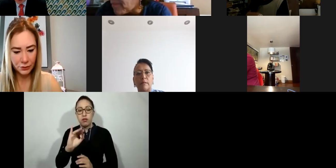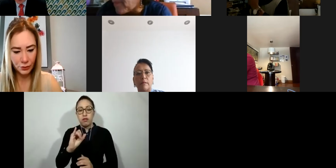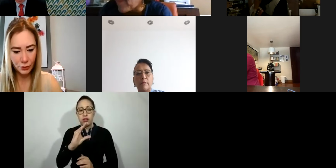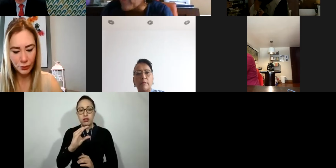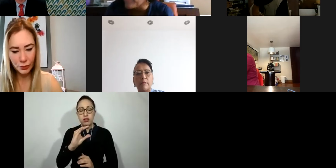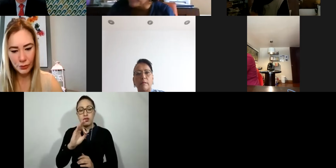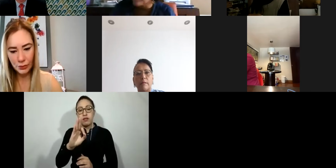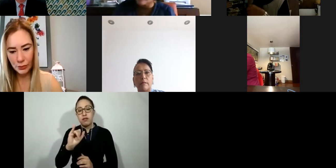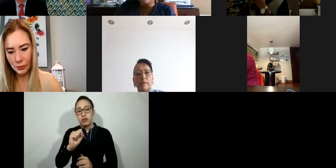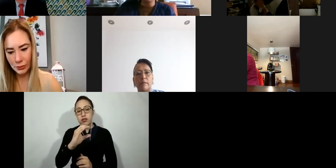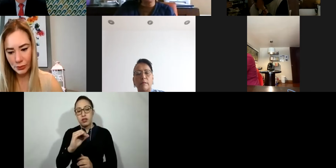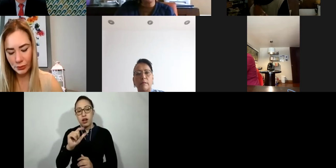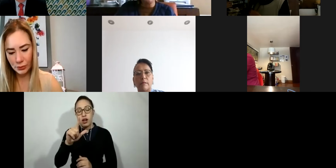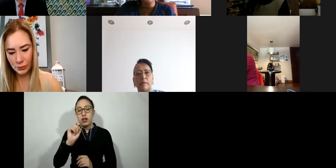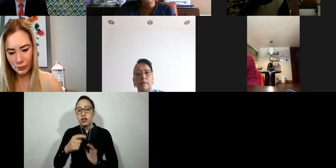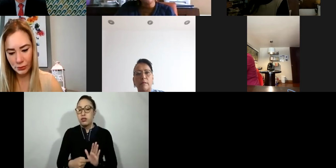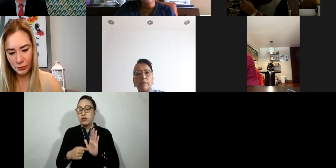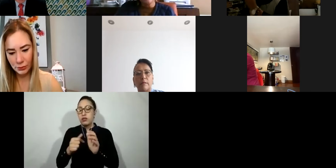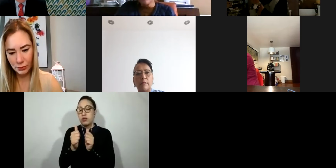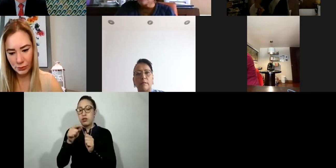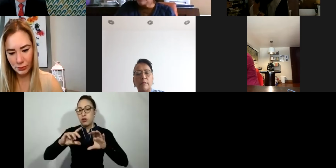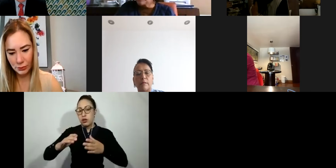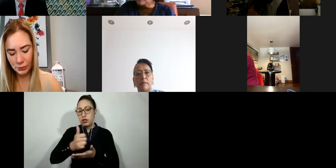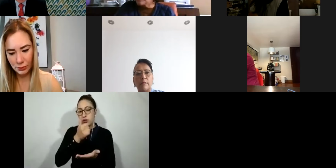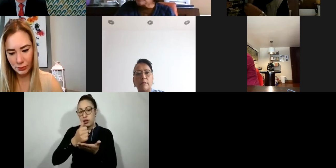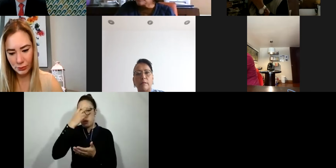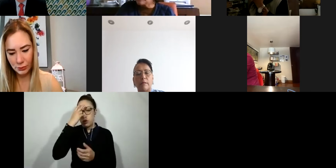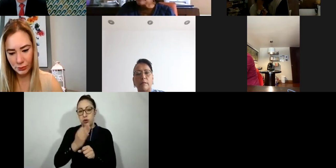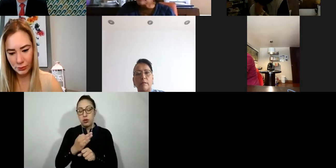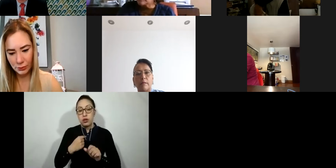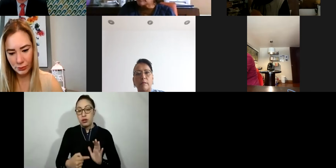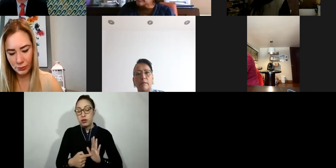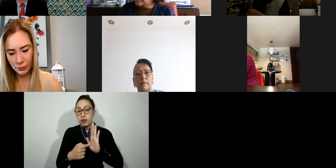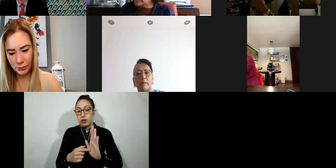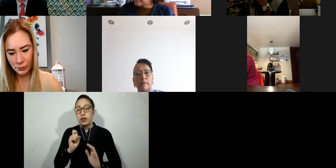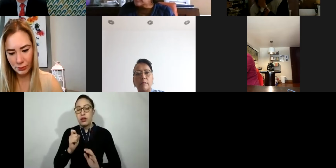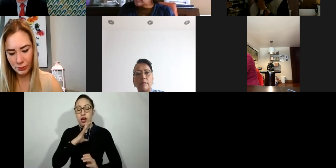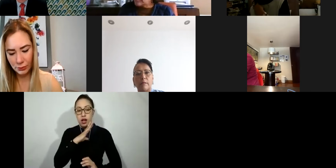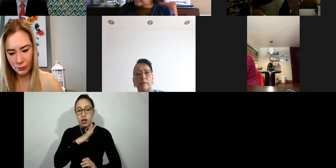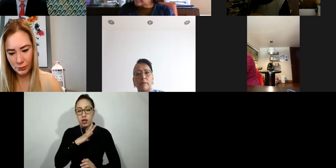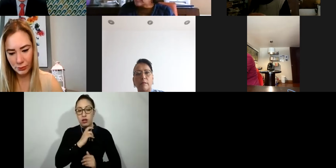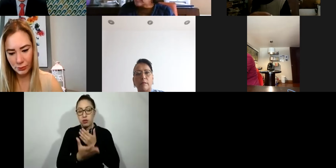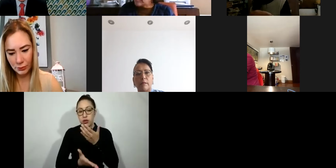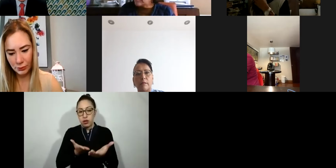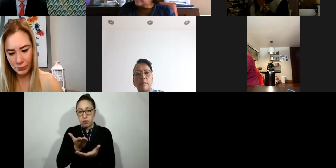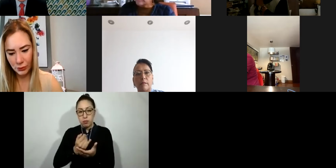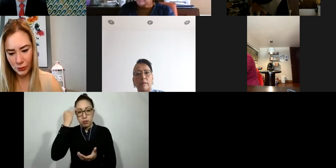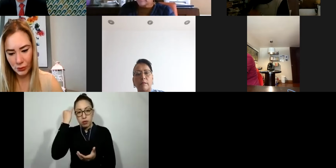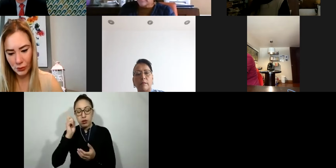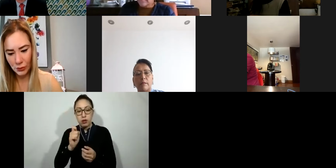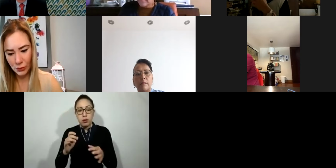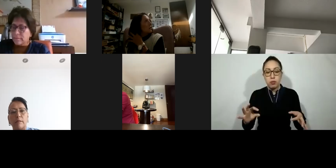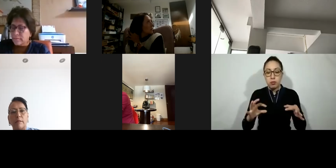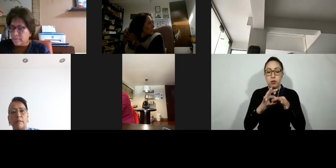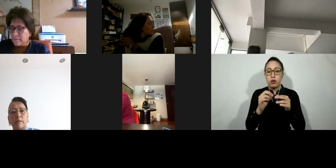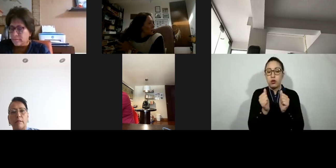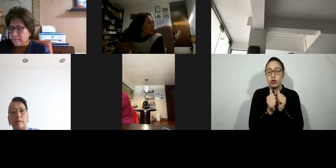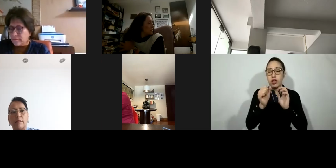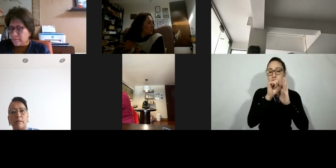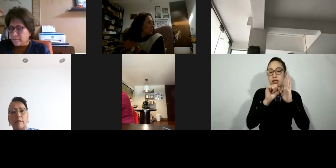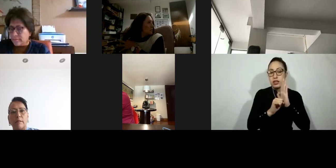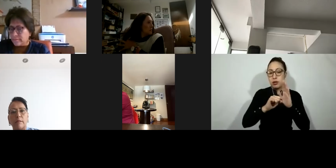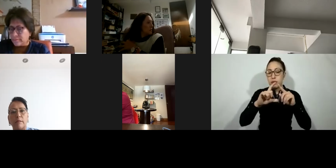este honorable Congreso, manifiesto a ustedes que la iniciativa, además de encontrarse alineada con el Sistema Nacional y Local